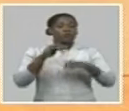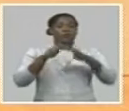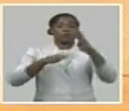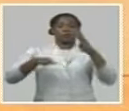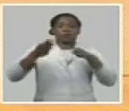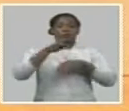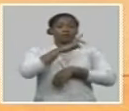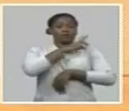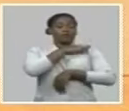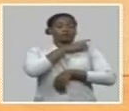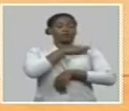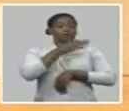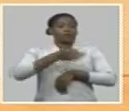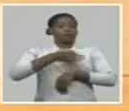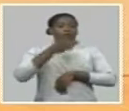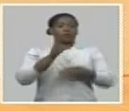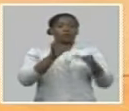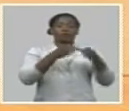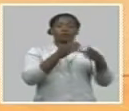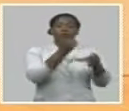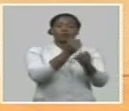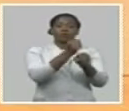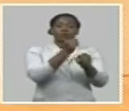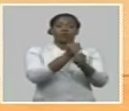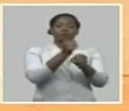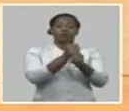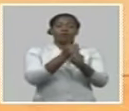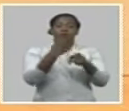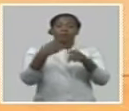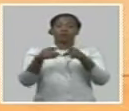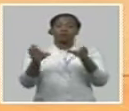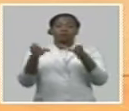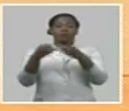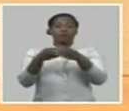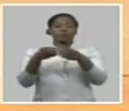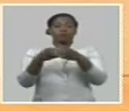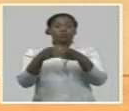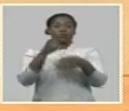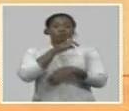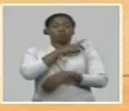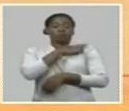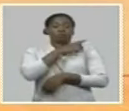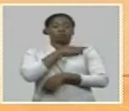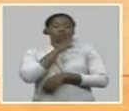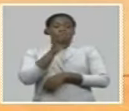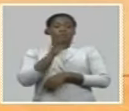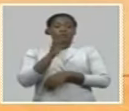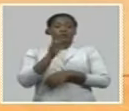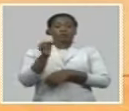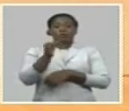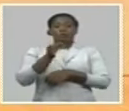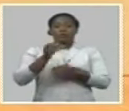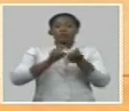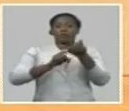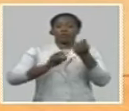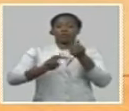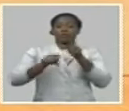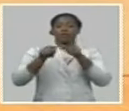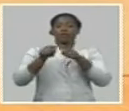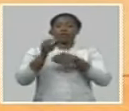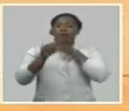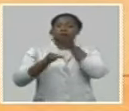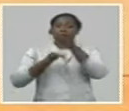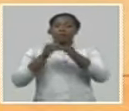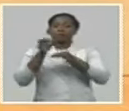el grupo de trabajo en principio y ahora el consejo de defensa provincial en los consejos de defensa municipal tenemos la responsabilidad de instrumentar